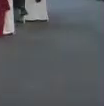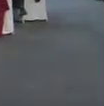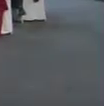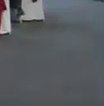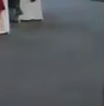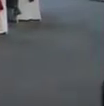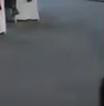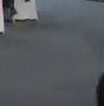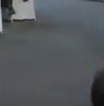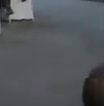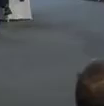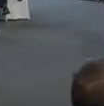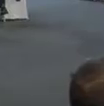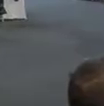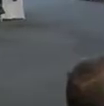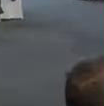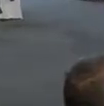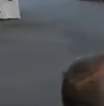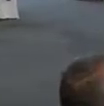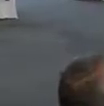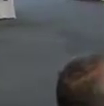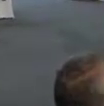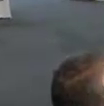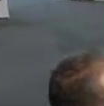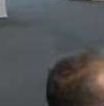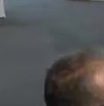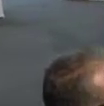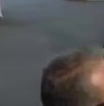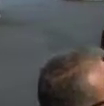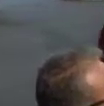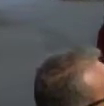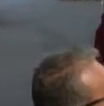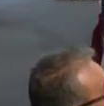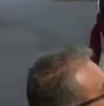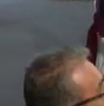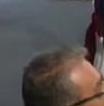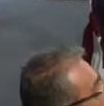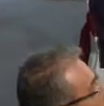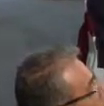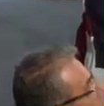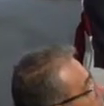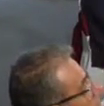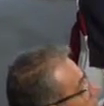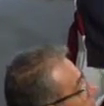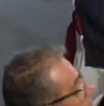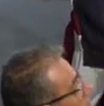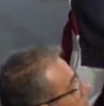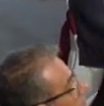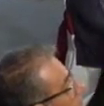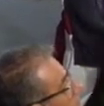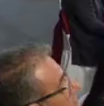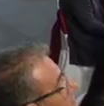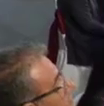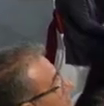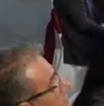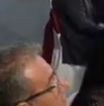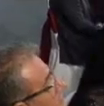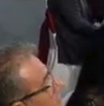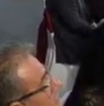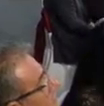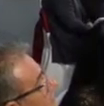También contamos con la presencia de integrantes sindicales del país, así como diversas autoridades del Gobierno de